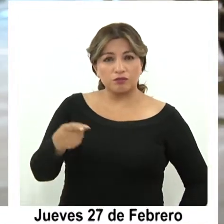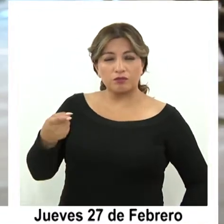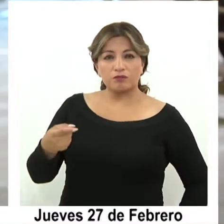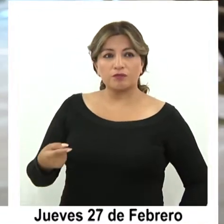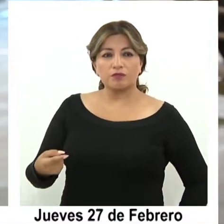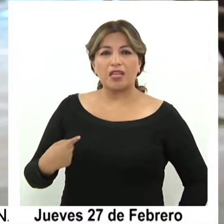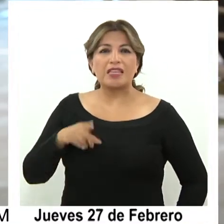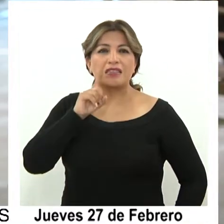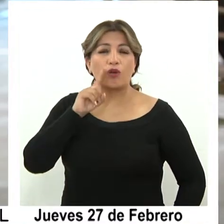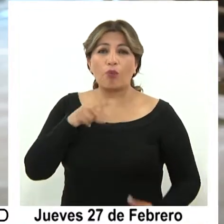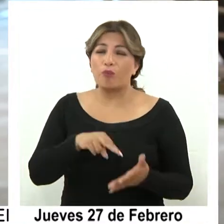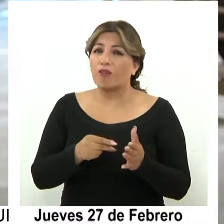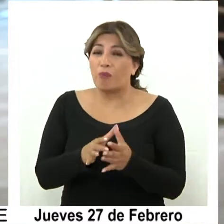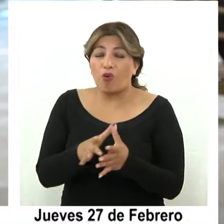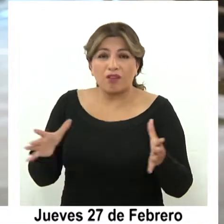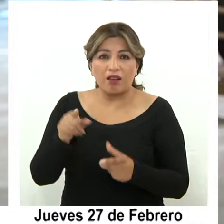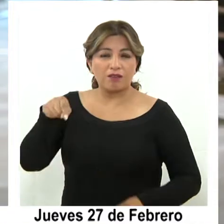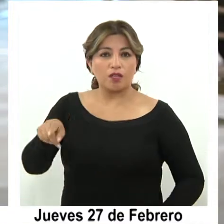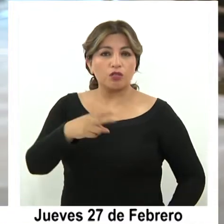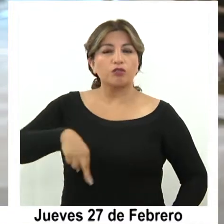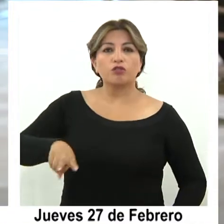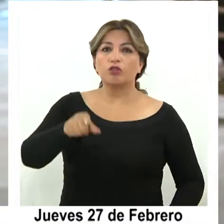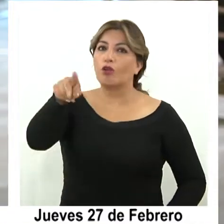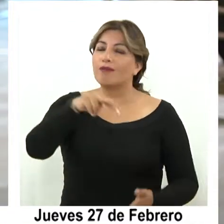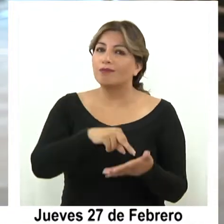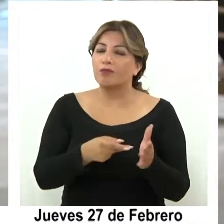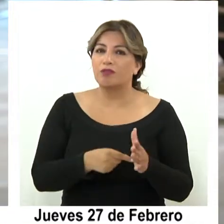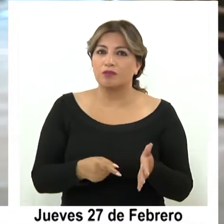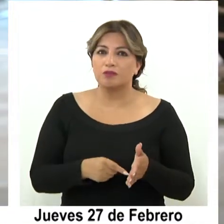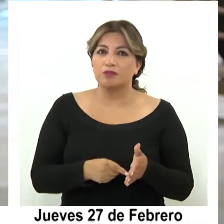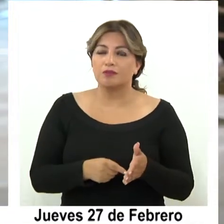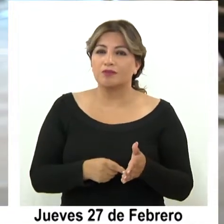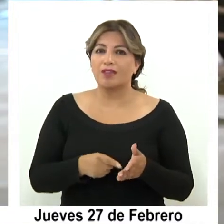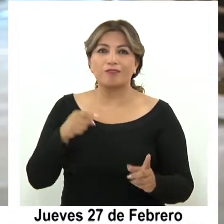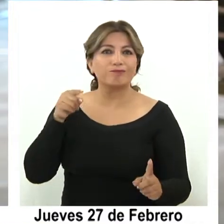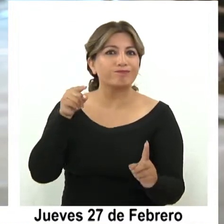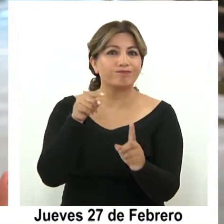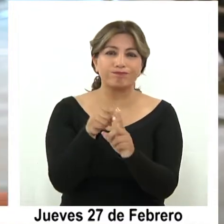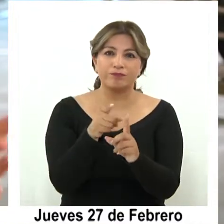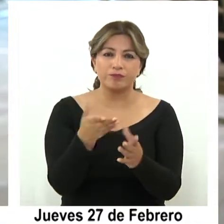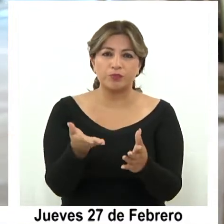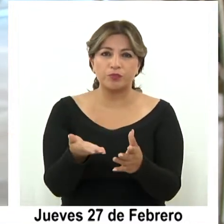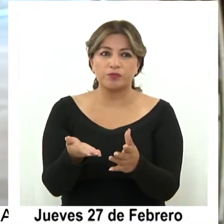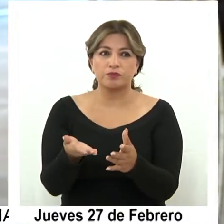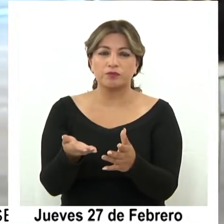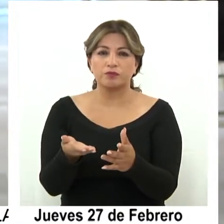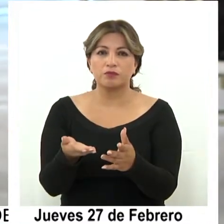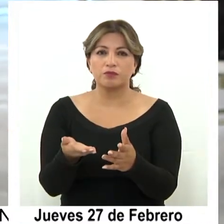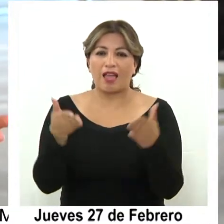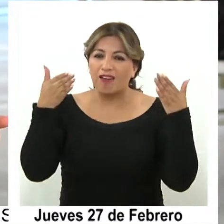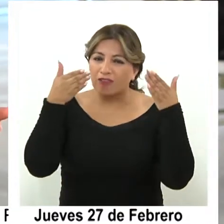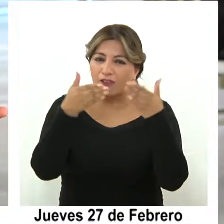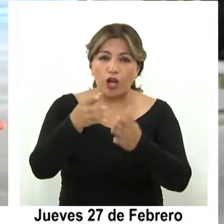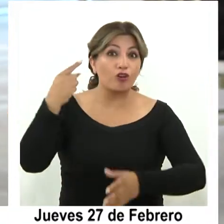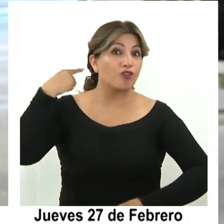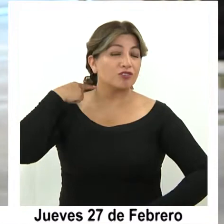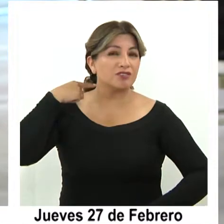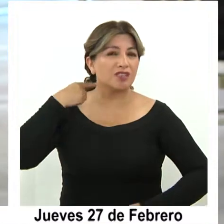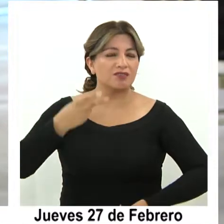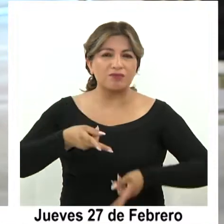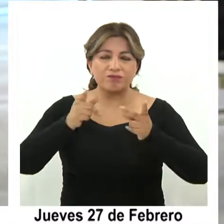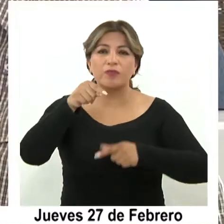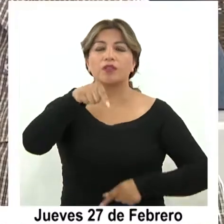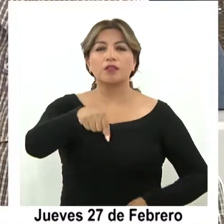hace que tengamos un problema muy grave. Si nosotros este problema lo hubiésemos abordado de manera consciente, de